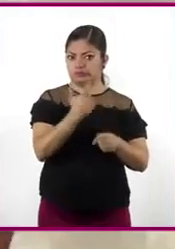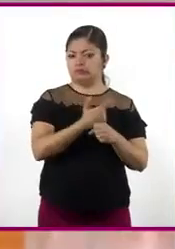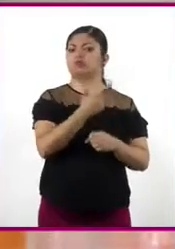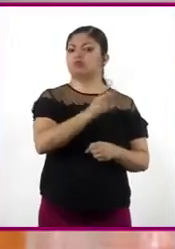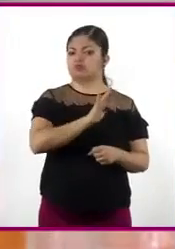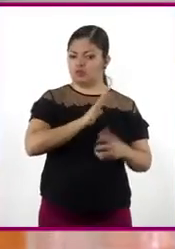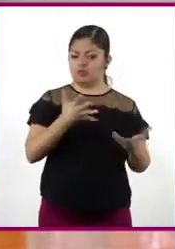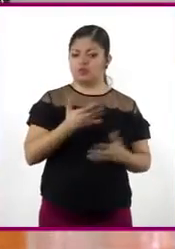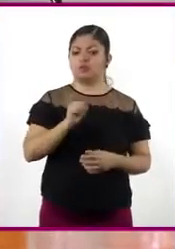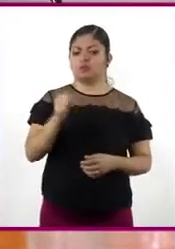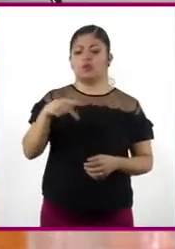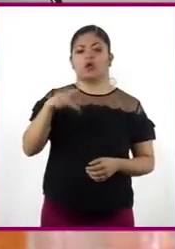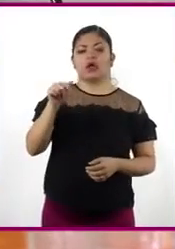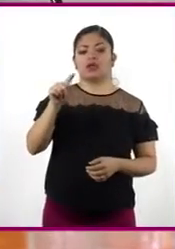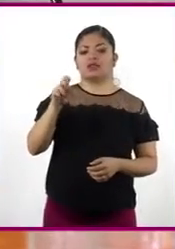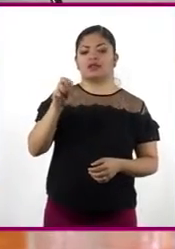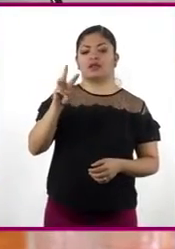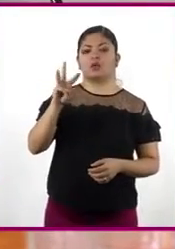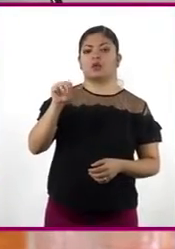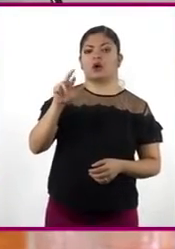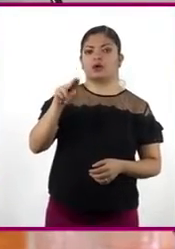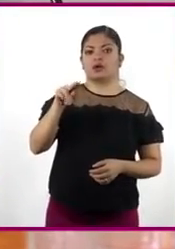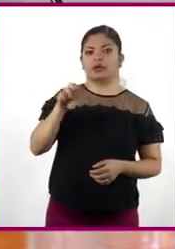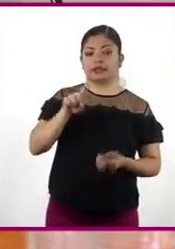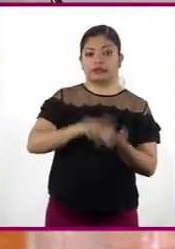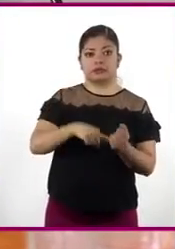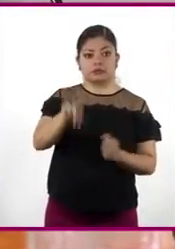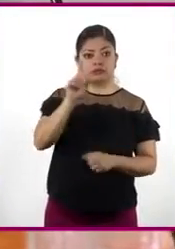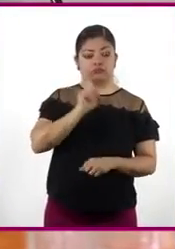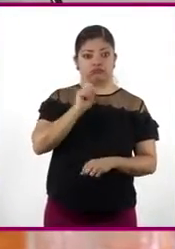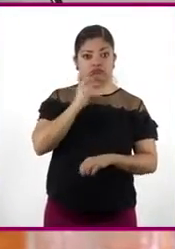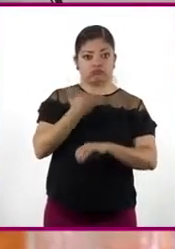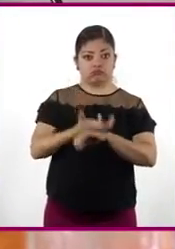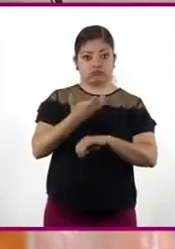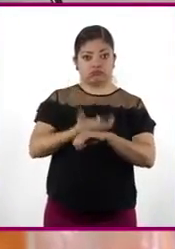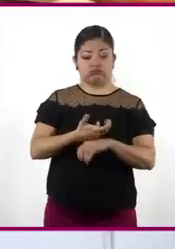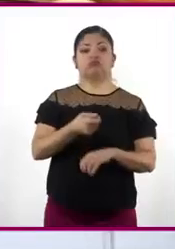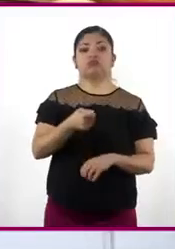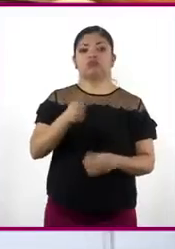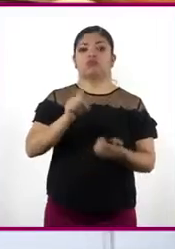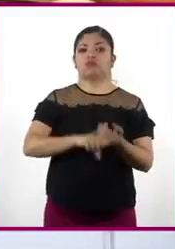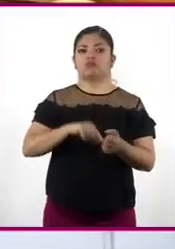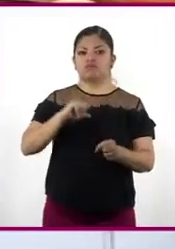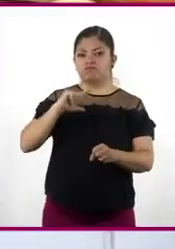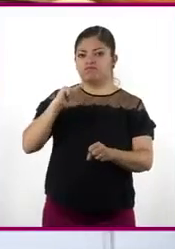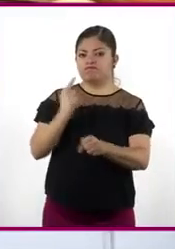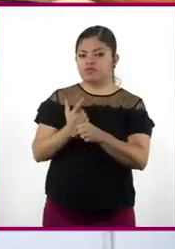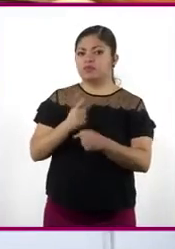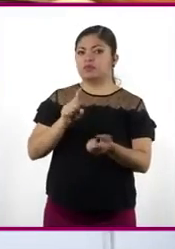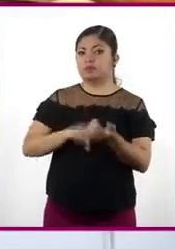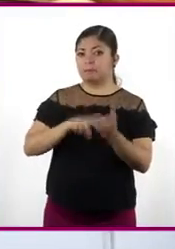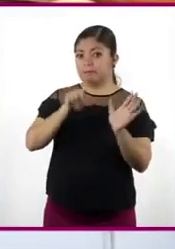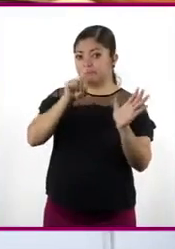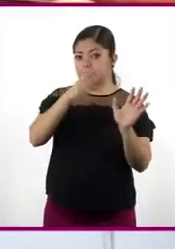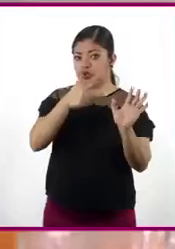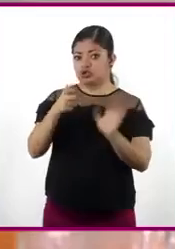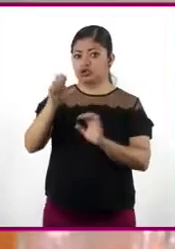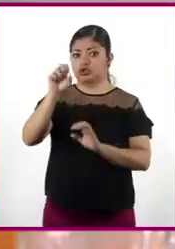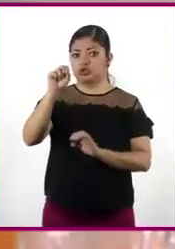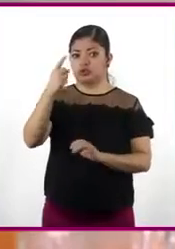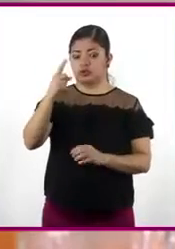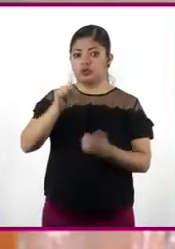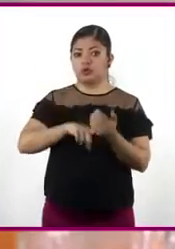Kate Ward, la primera mujer detective en Estados Unidos de Norteamérica, quien descubrió el complot de 1861